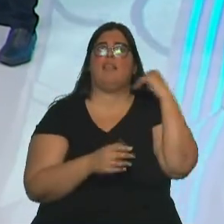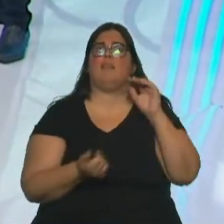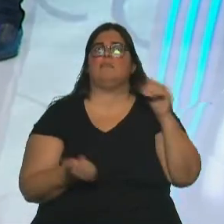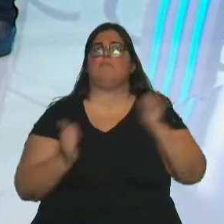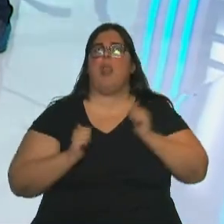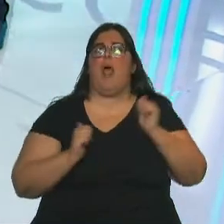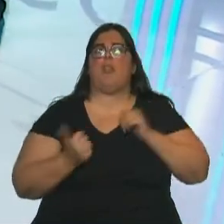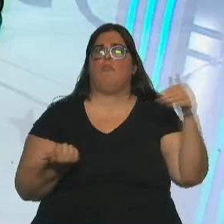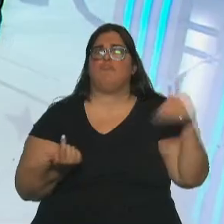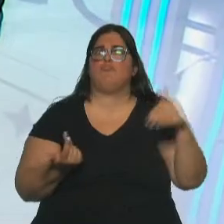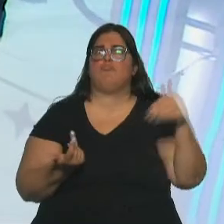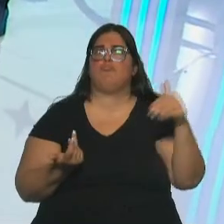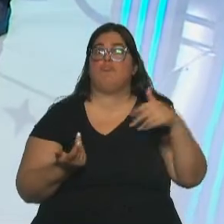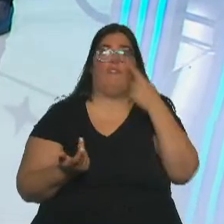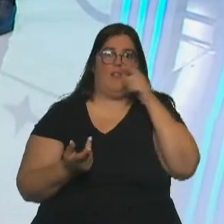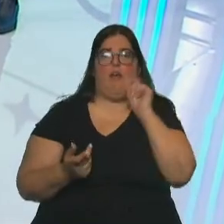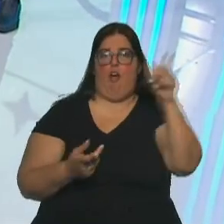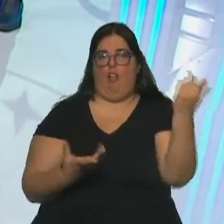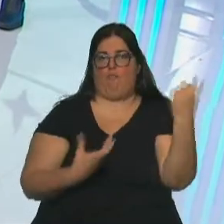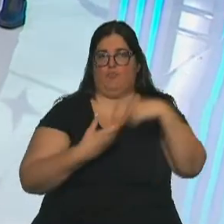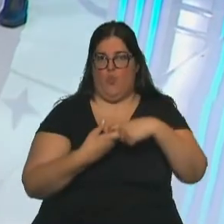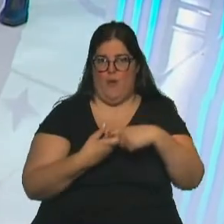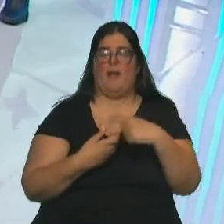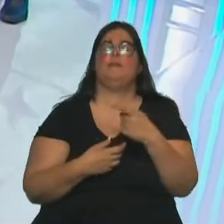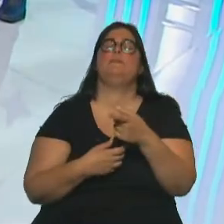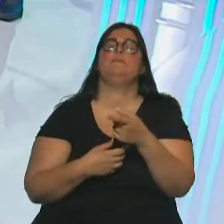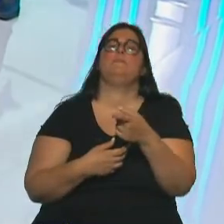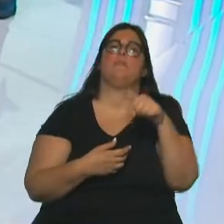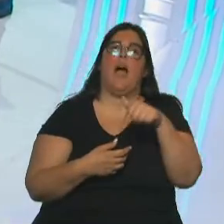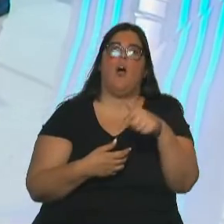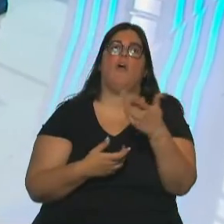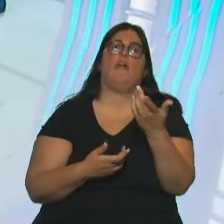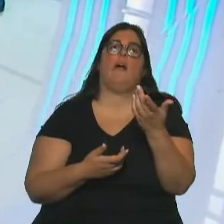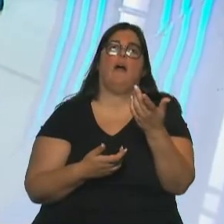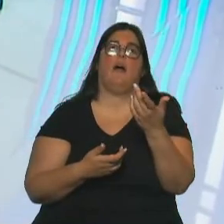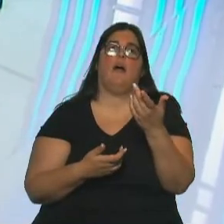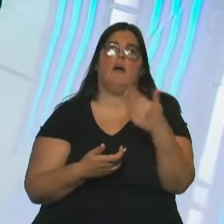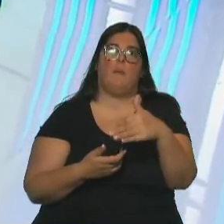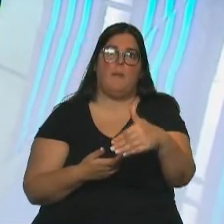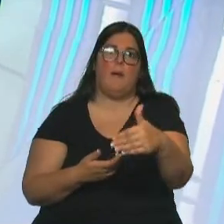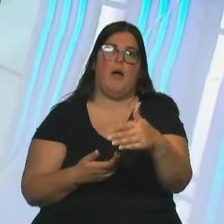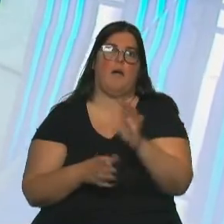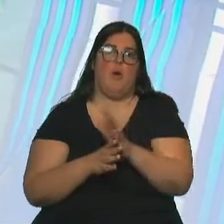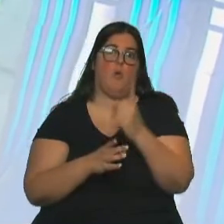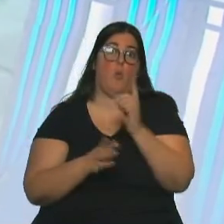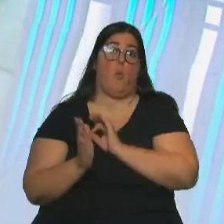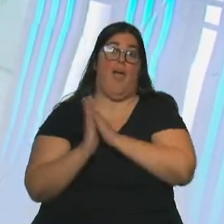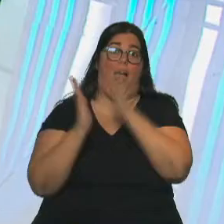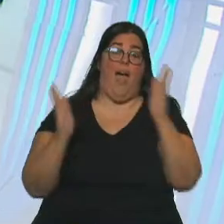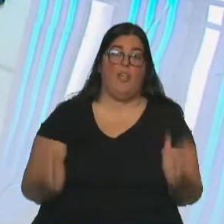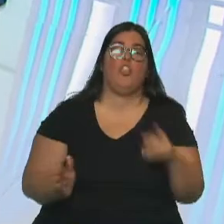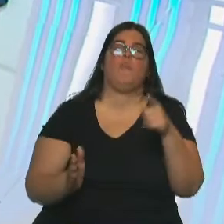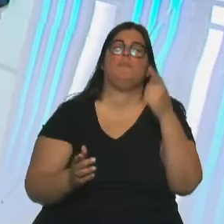poder efectivizarse. Pero bueno, ahora vamos a llegar a un año de Santi Peña, el